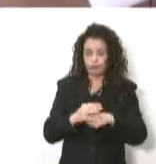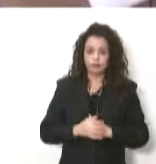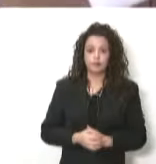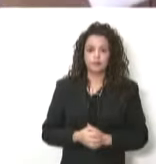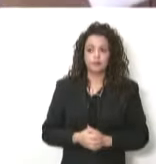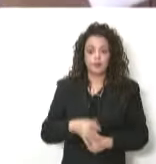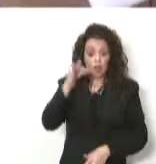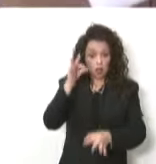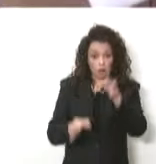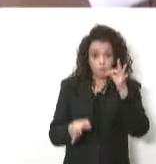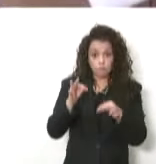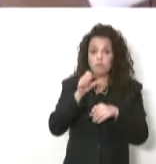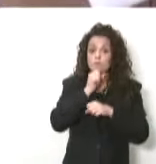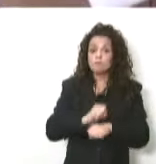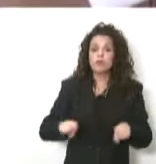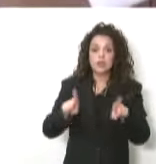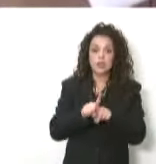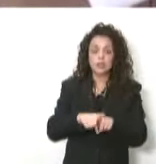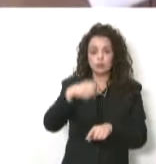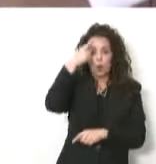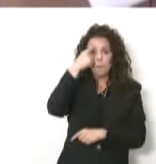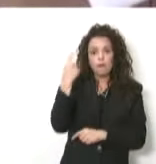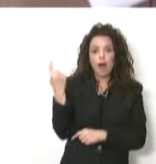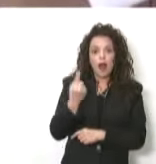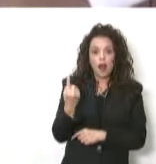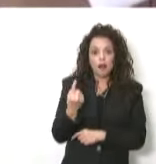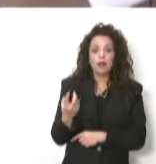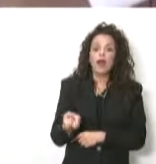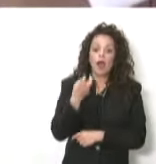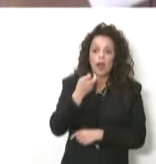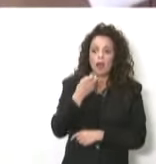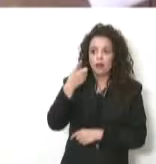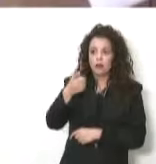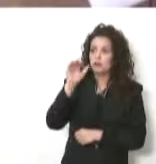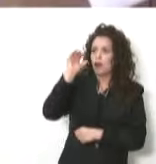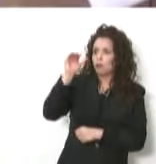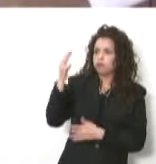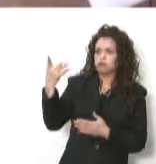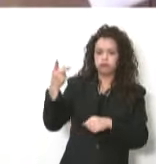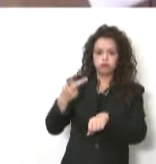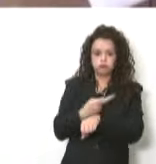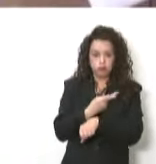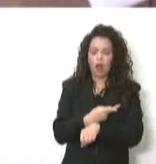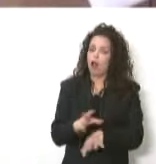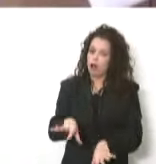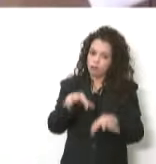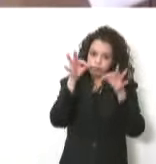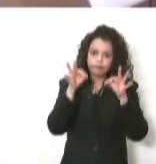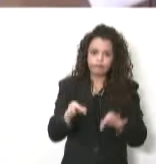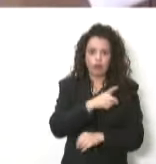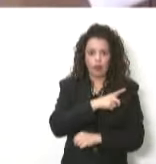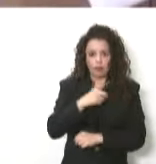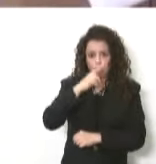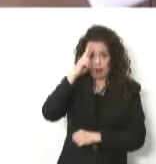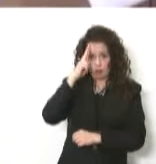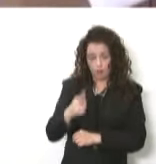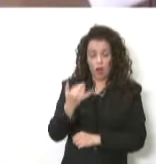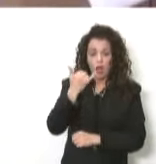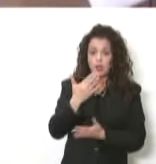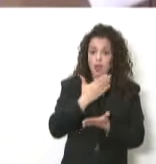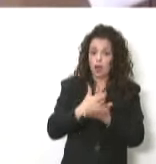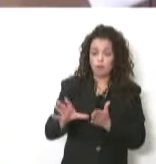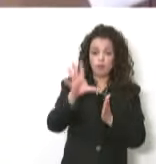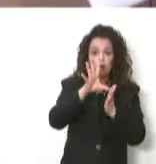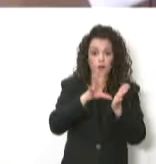y jurisdiccionales para hacer efectivos este tipo de reclamos. Pero además, nuestra Constitución Federal, en su